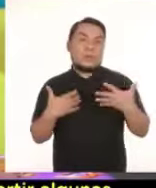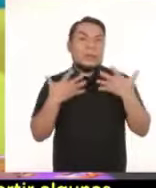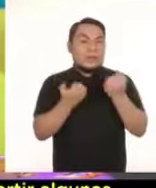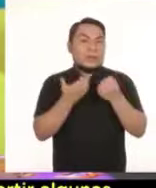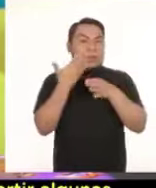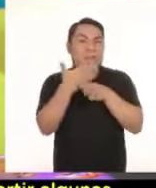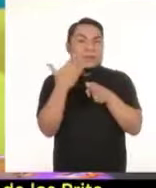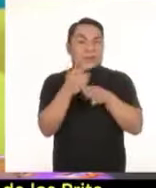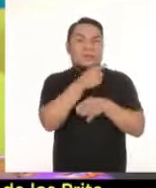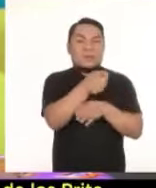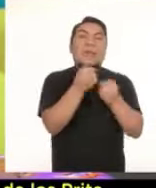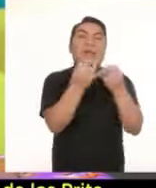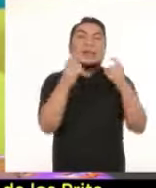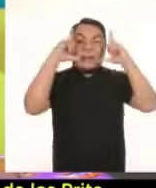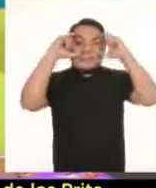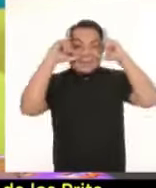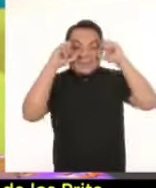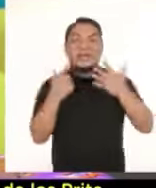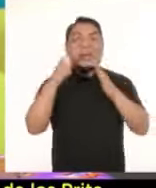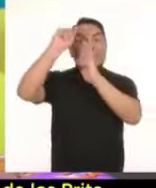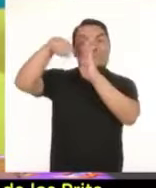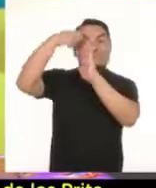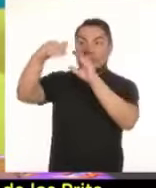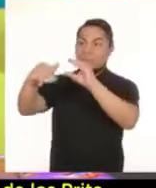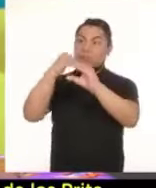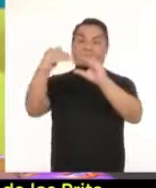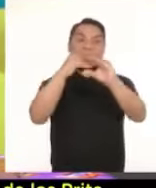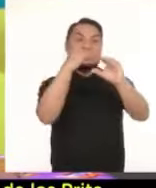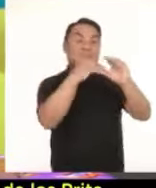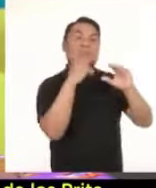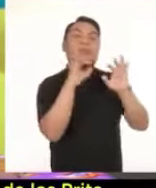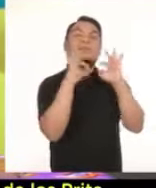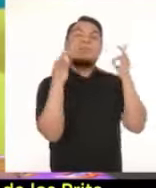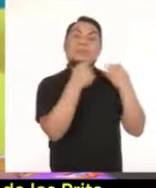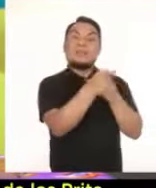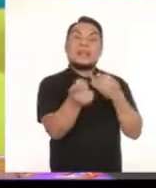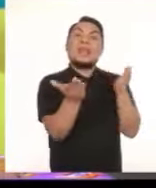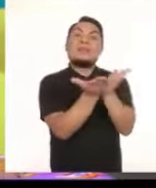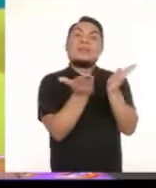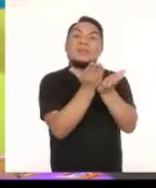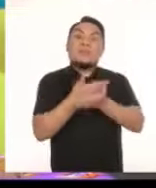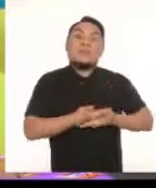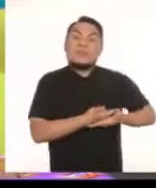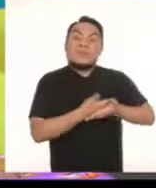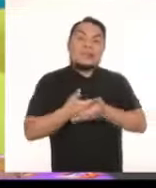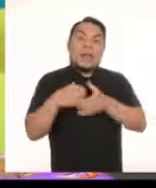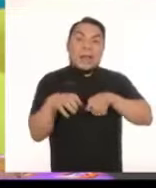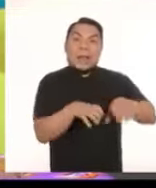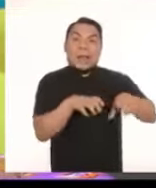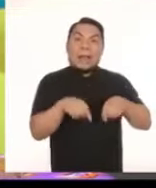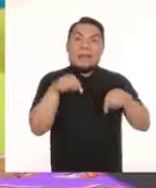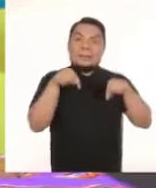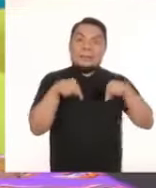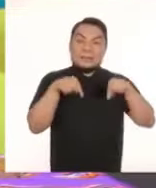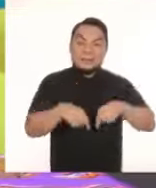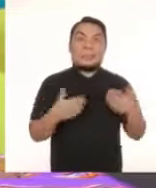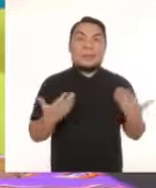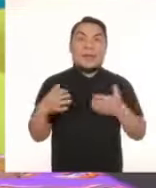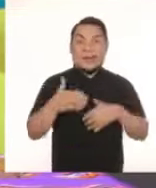quiero compartir algunas fotos y videos que me han enviado las familias de los Prite realizando la actividad de hoy.